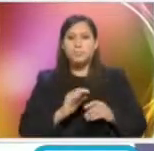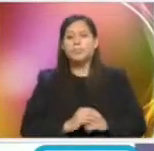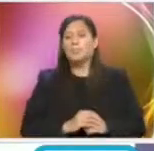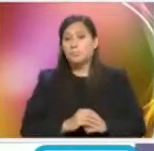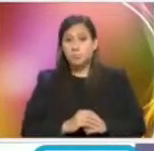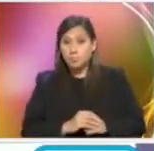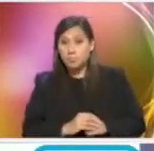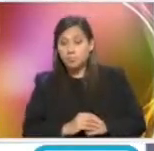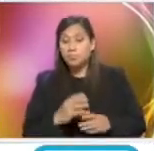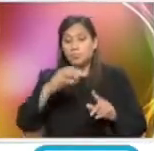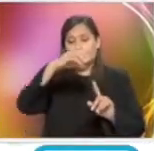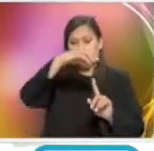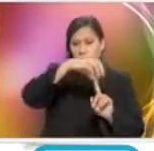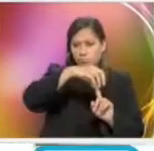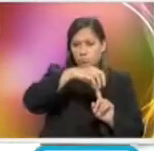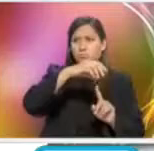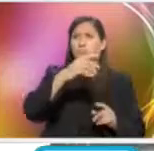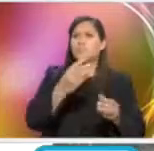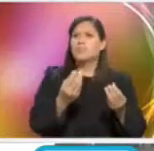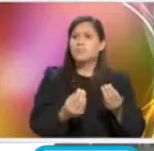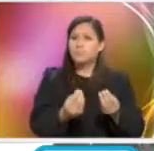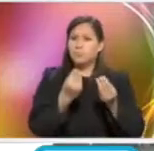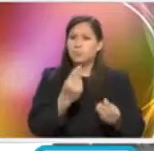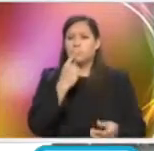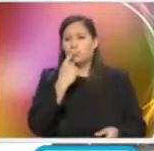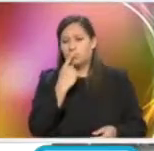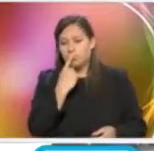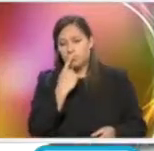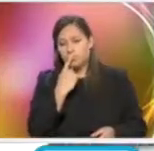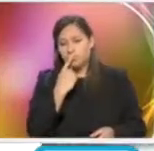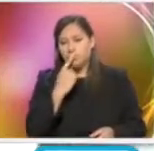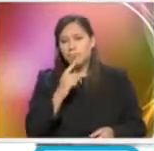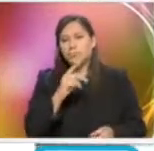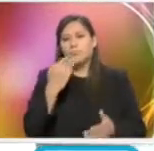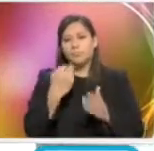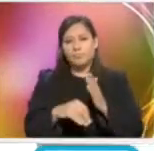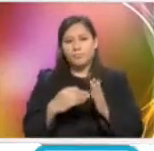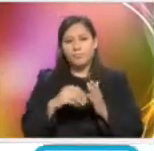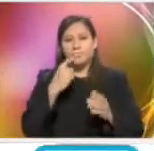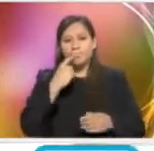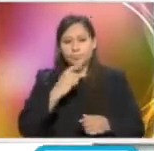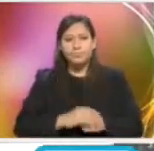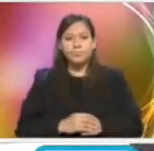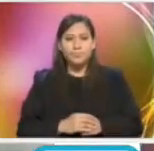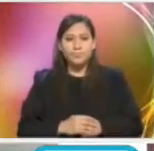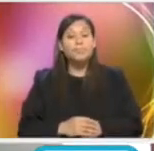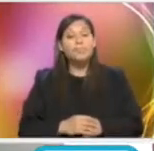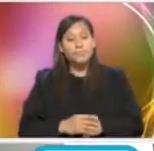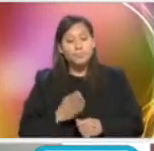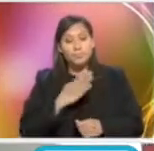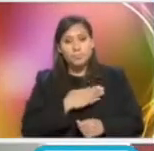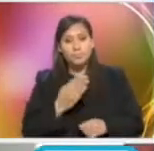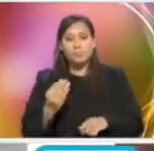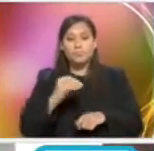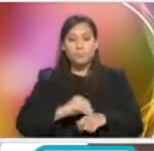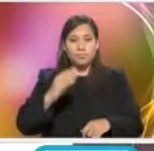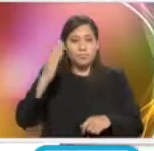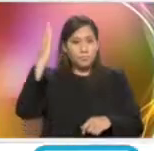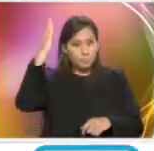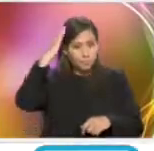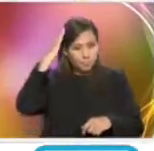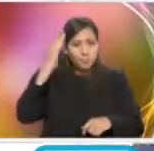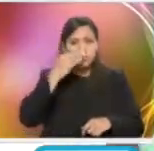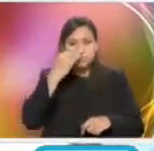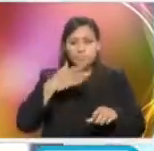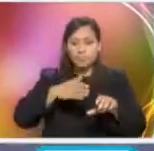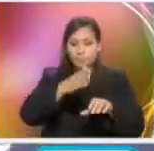no, digo, los hongos no es que suelten muchísimo sabor, ¿no? Entonces, Es bueno. correcto. Entonces, bueno, vamos a poner la flor de calabaza, ya la Y la tenemos aquí